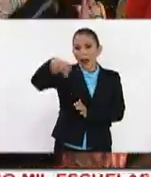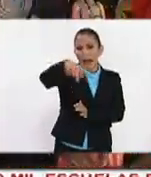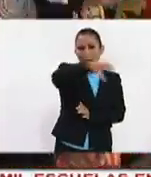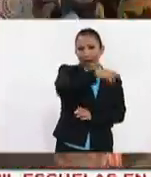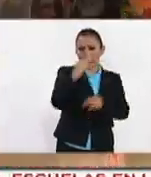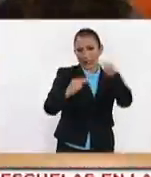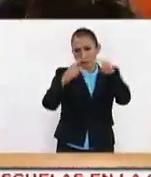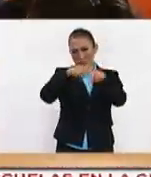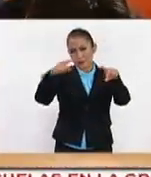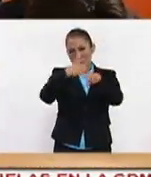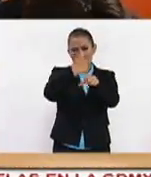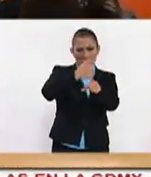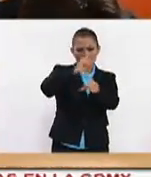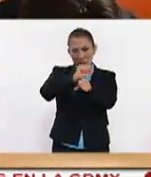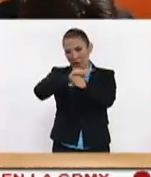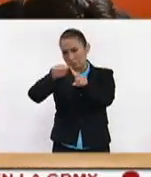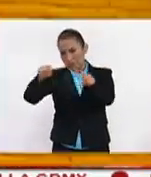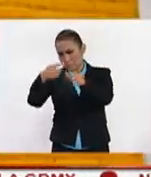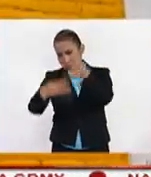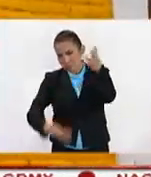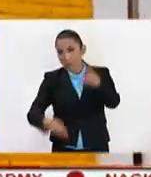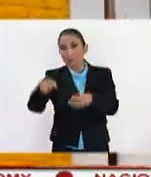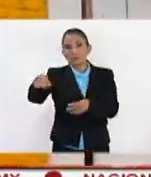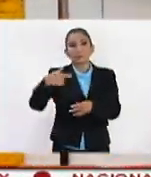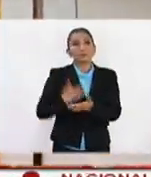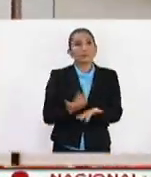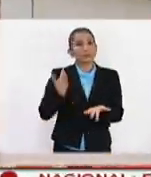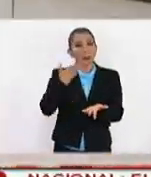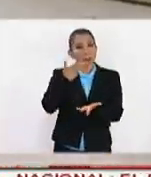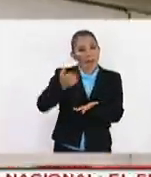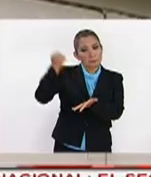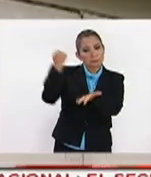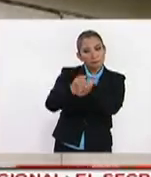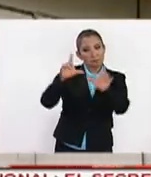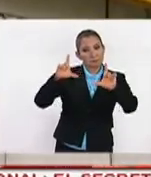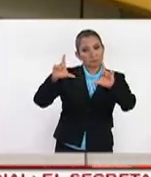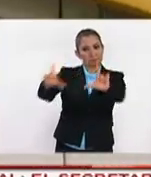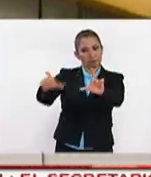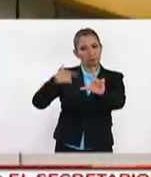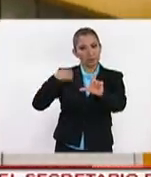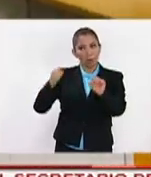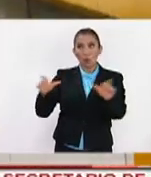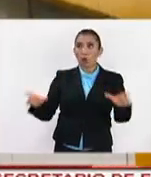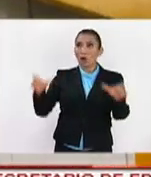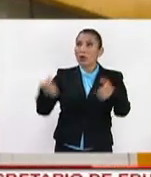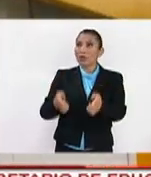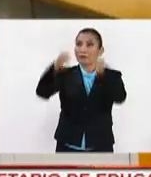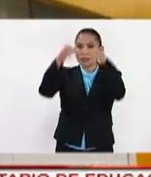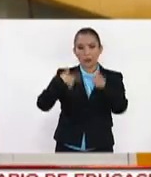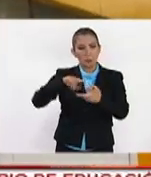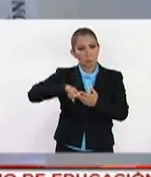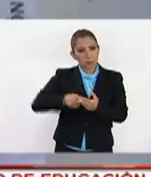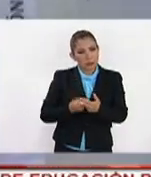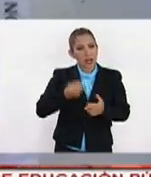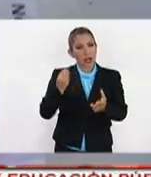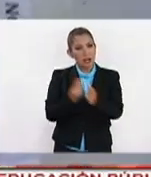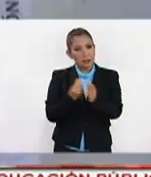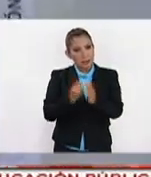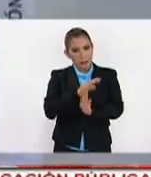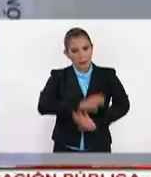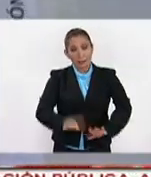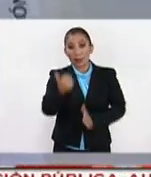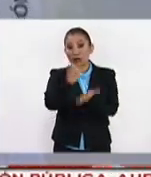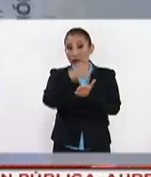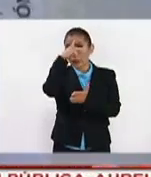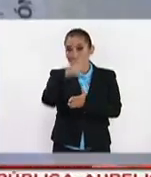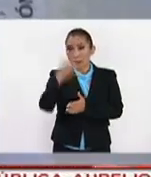todos los niveles y tipos de sostenimiento obtuvieron el dictamen de seguridad estructural y podrán reanudar actividades. En la